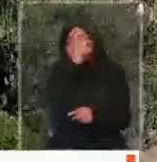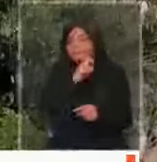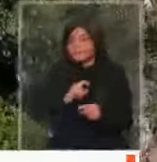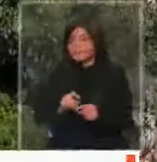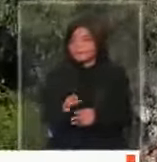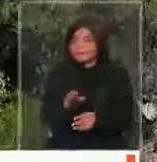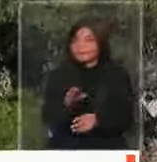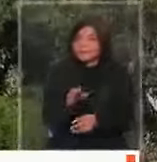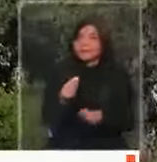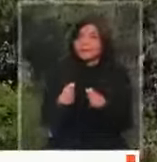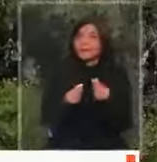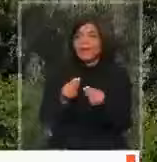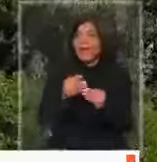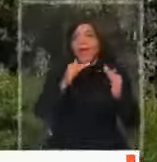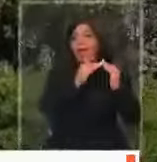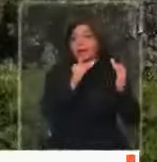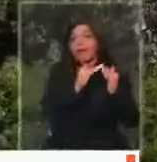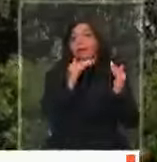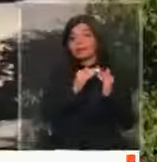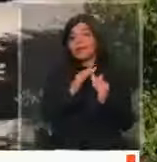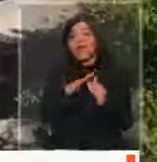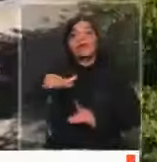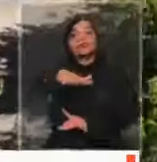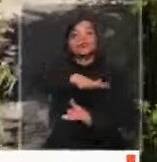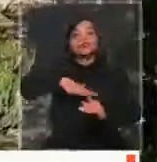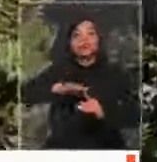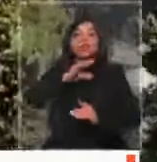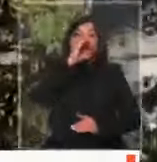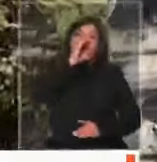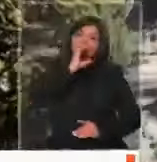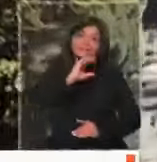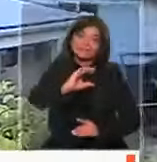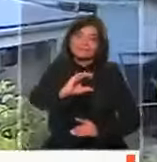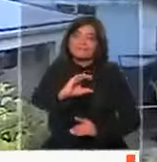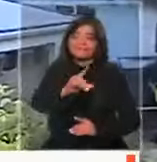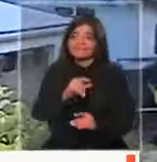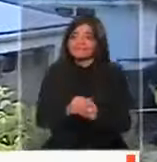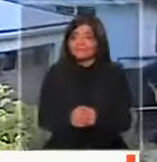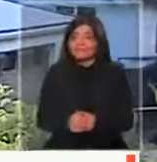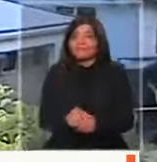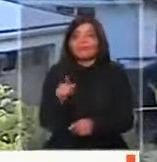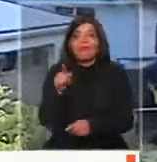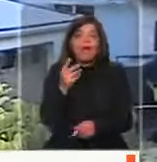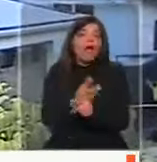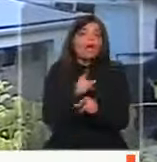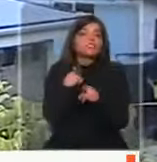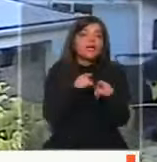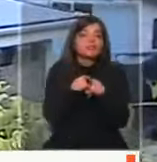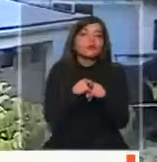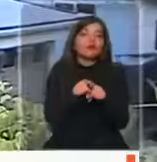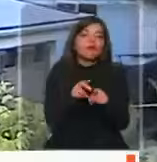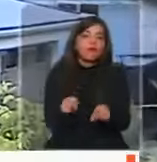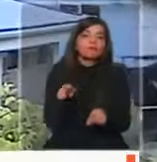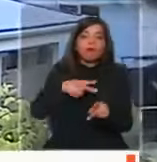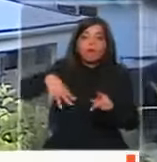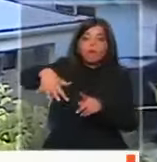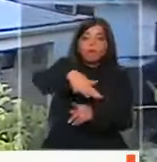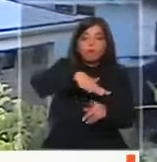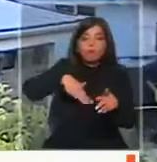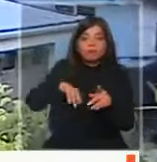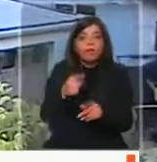por el hecho que el inmueble está en una zona rural. Hay roedores que están constantemente circundando el lugar,